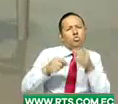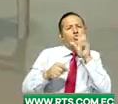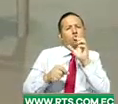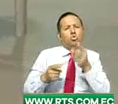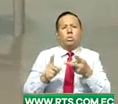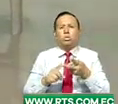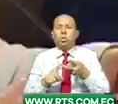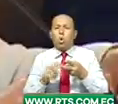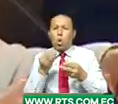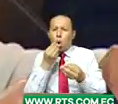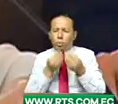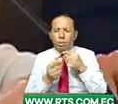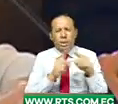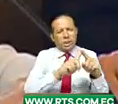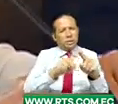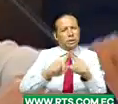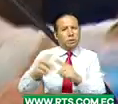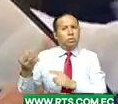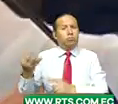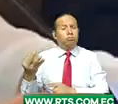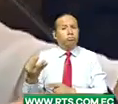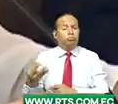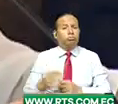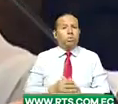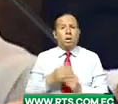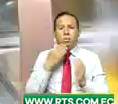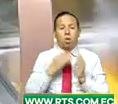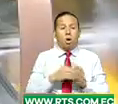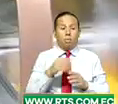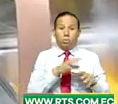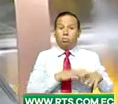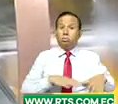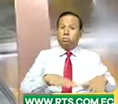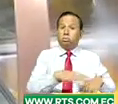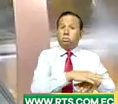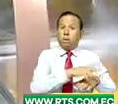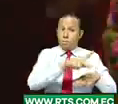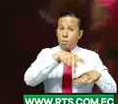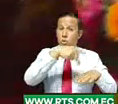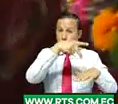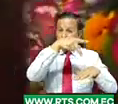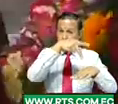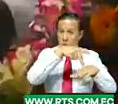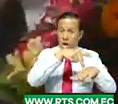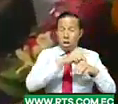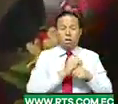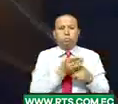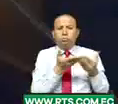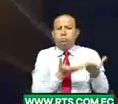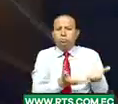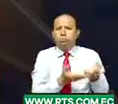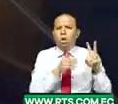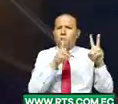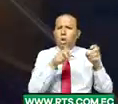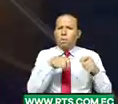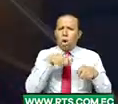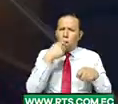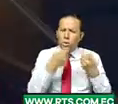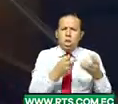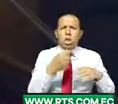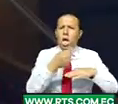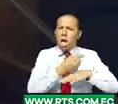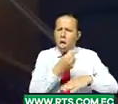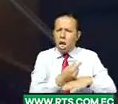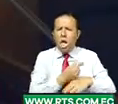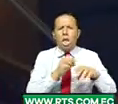de alta calidad. Tenemos la zona de profesionales, chef, gerentes de alimentos, bebidas, gerentes de compras, empresarios del